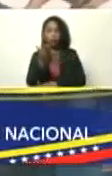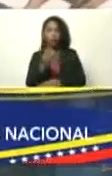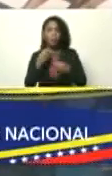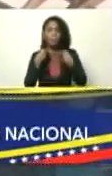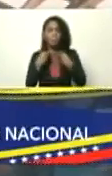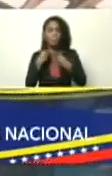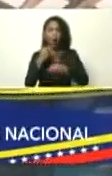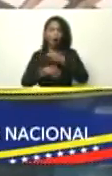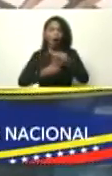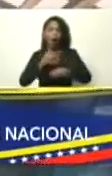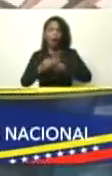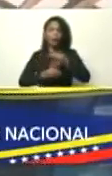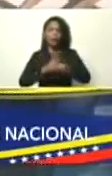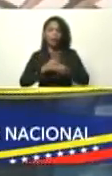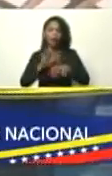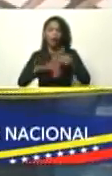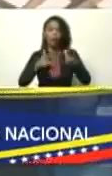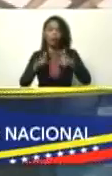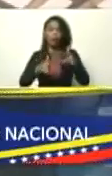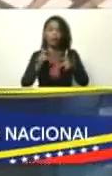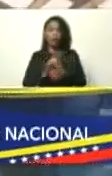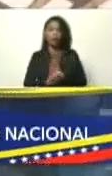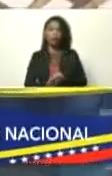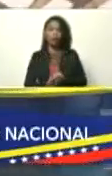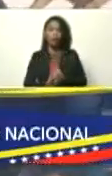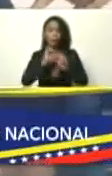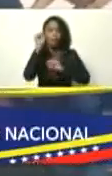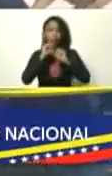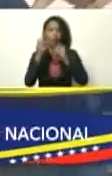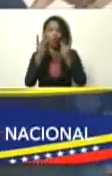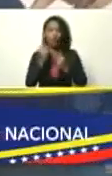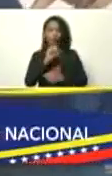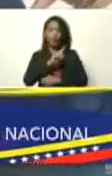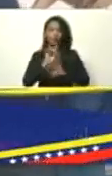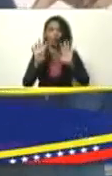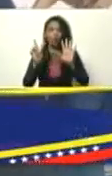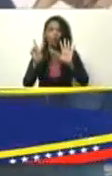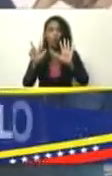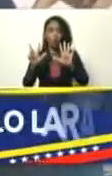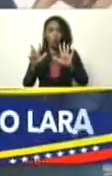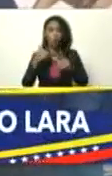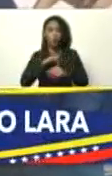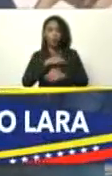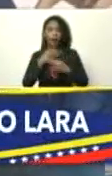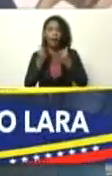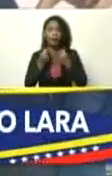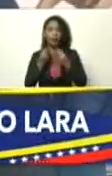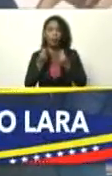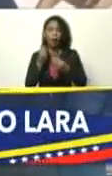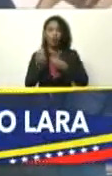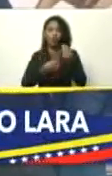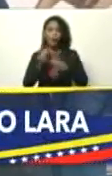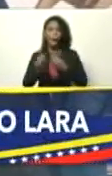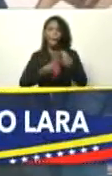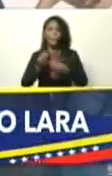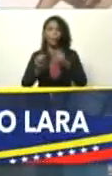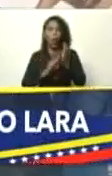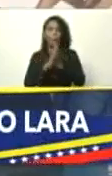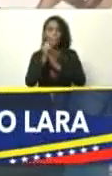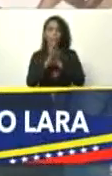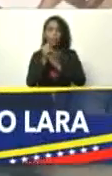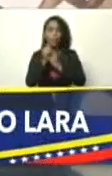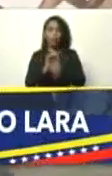para garantizar la activación del motor número 18 de nuestra economía, como lo es el